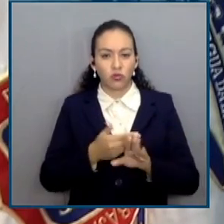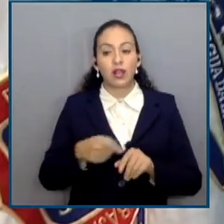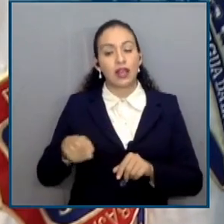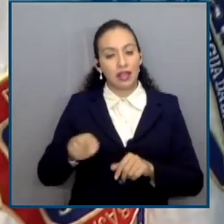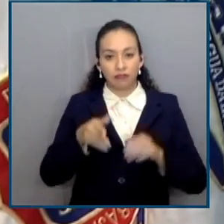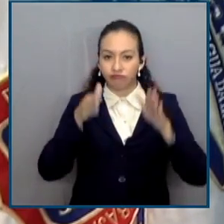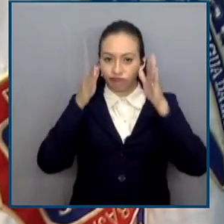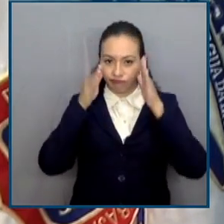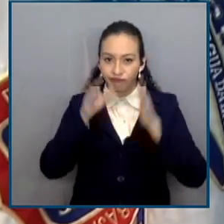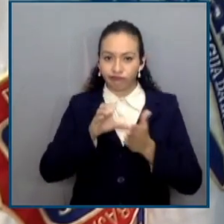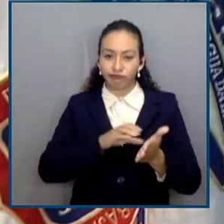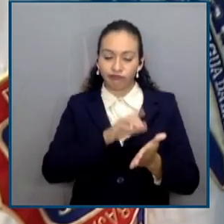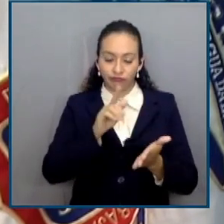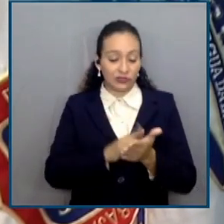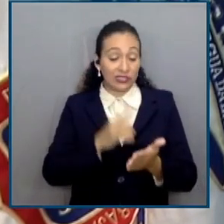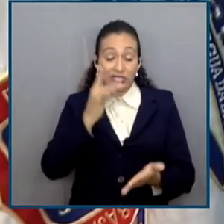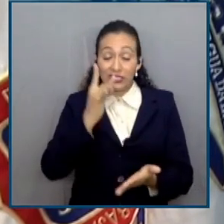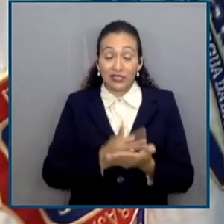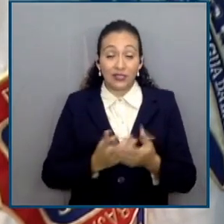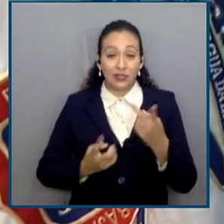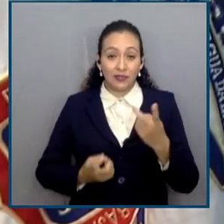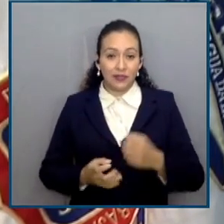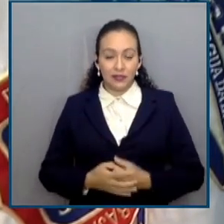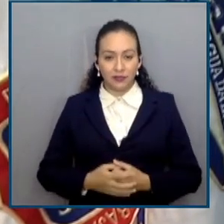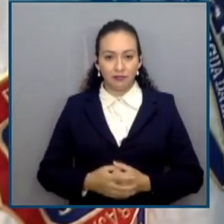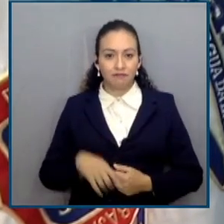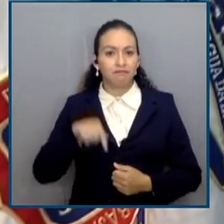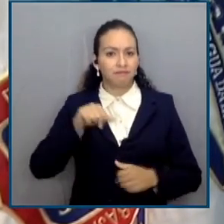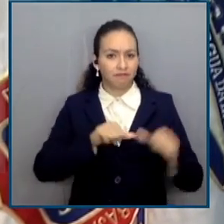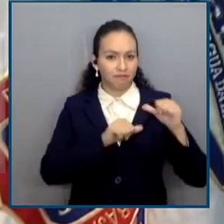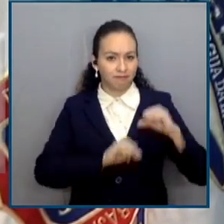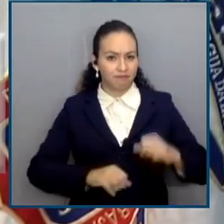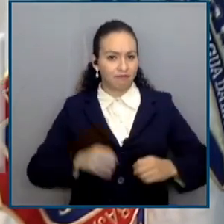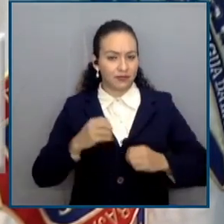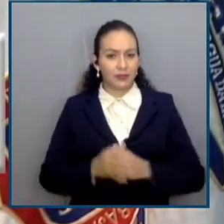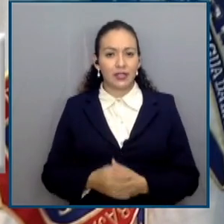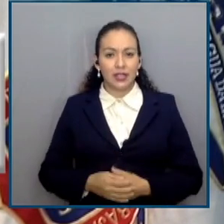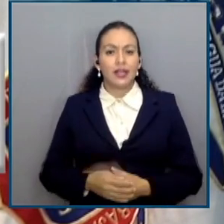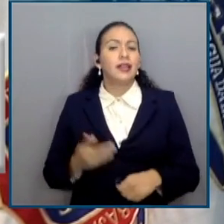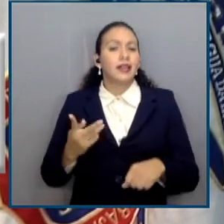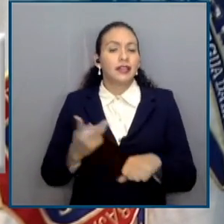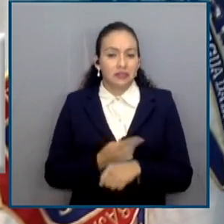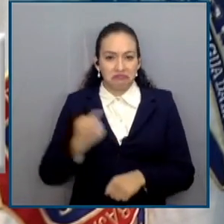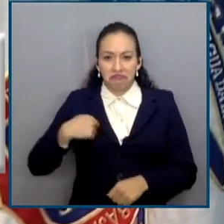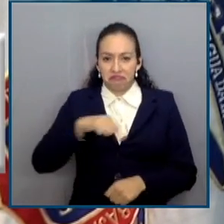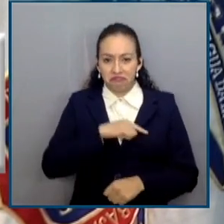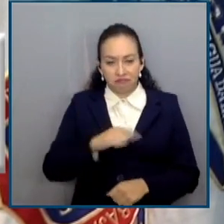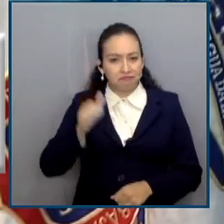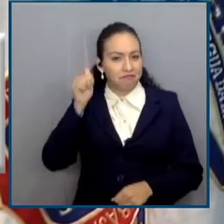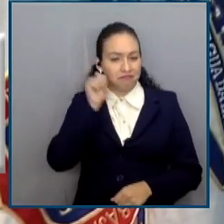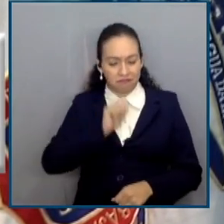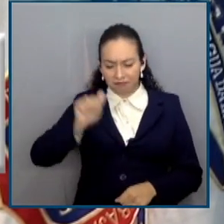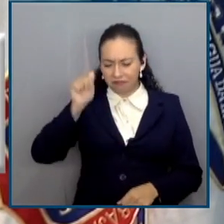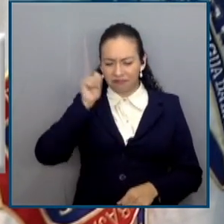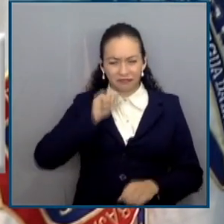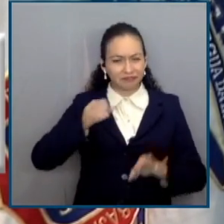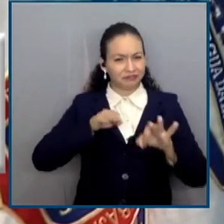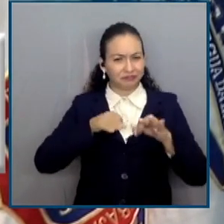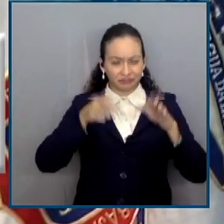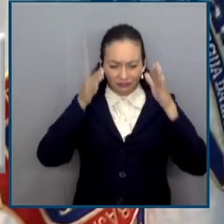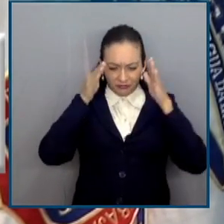En el Poder Judicial de la Federación siempre estaremos dispuestos a mantener un diálogo